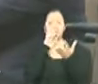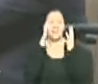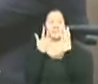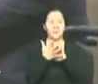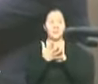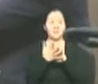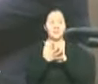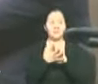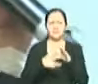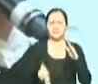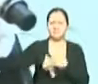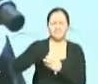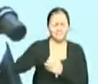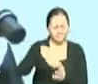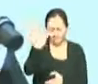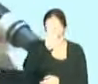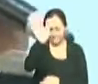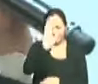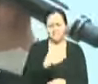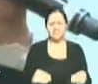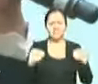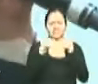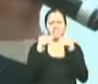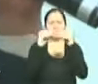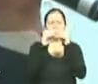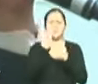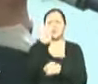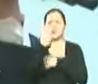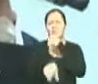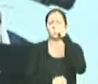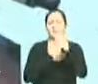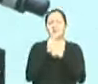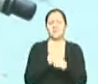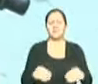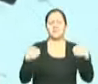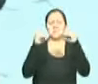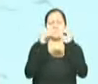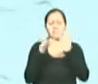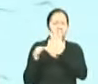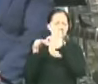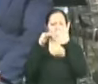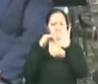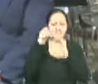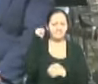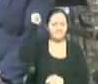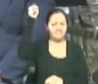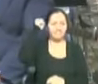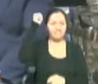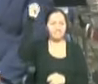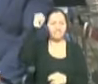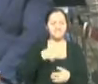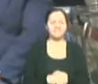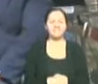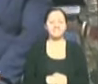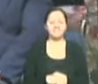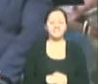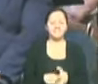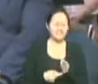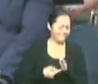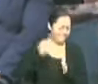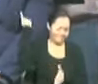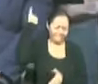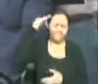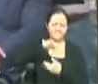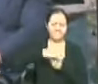no se detiene y que va por 4 años más, compañeros y compañeras, en una sola